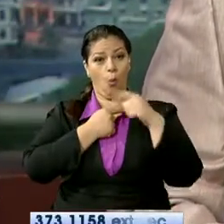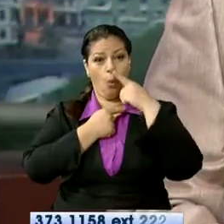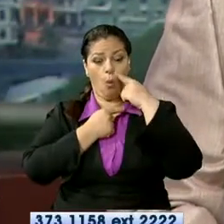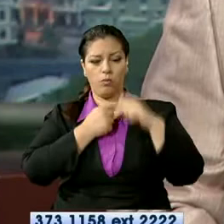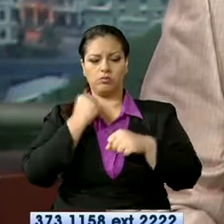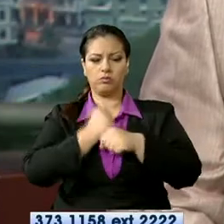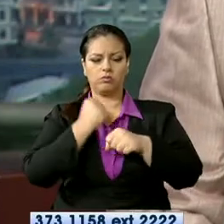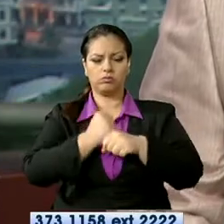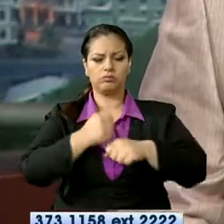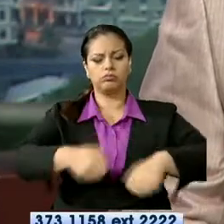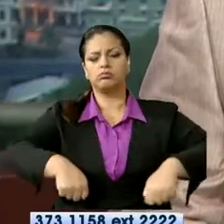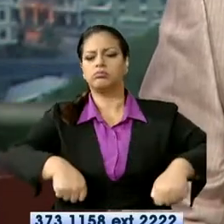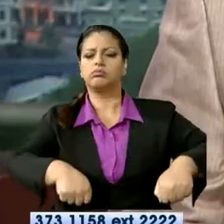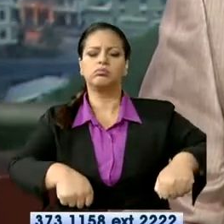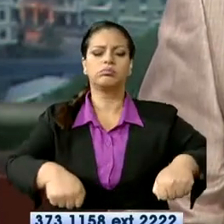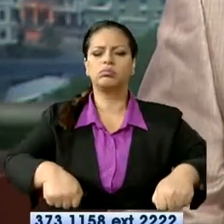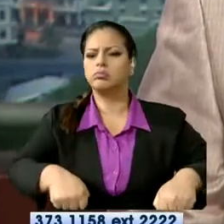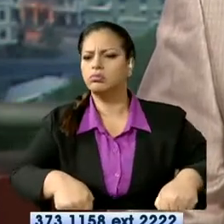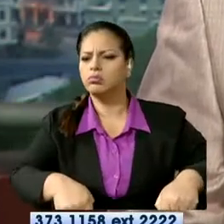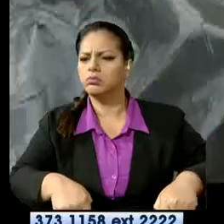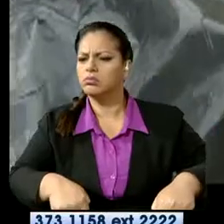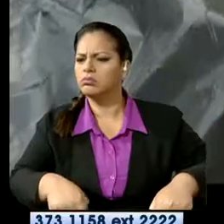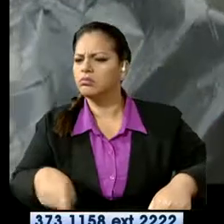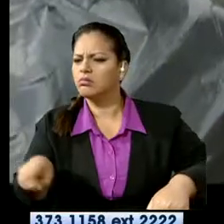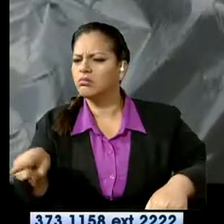sido asesinados.